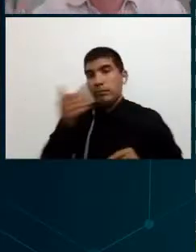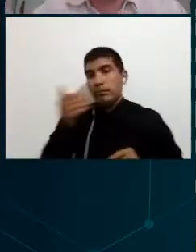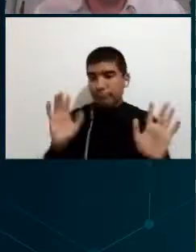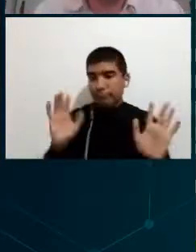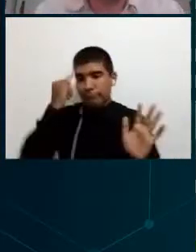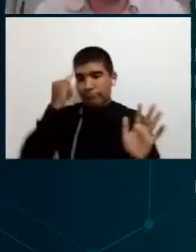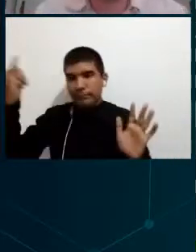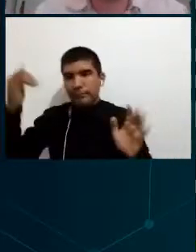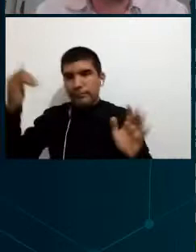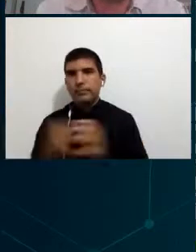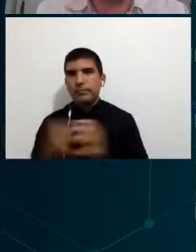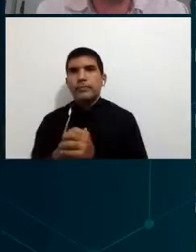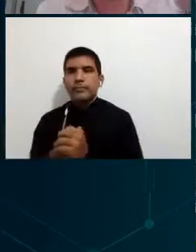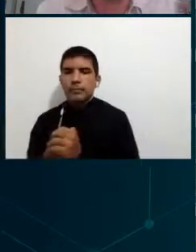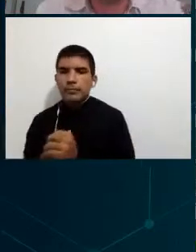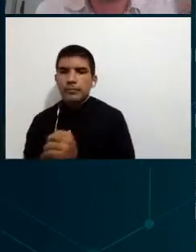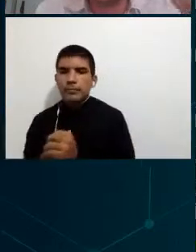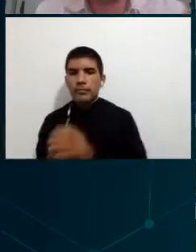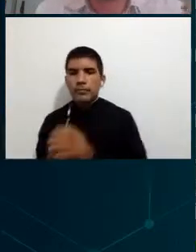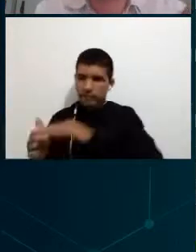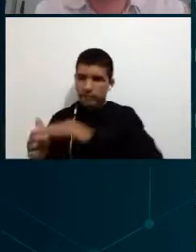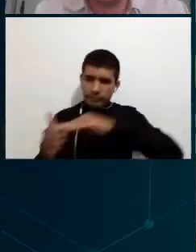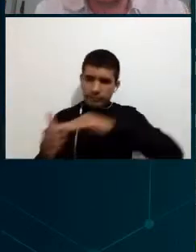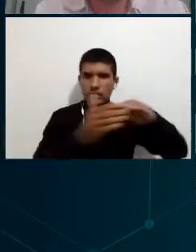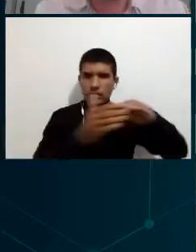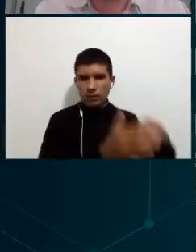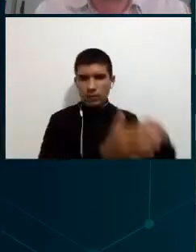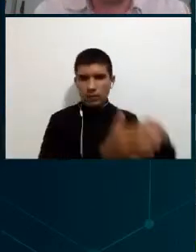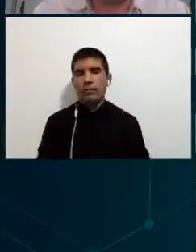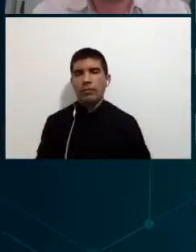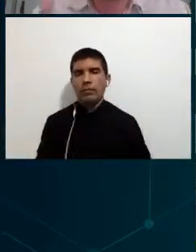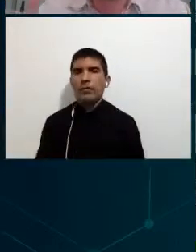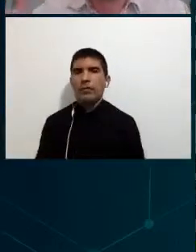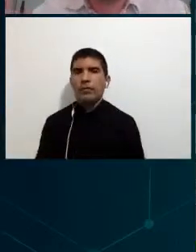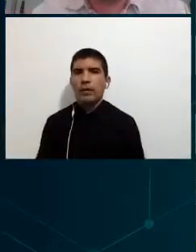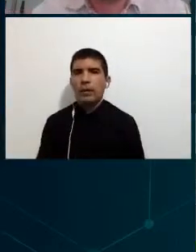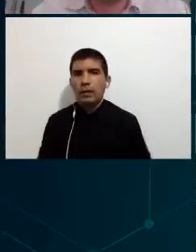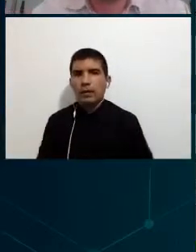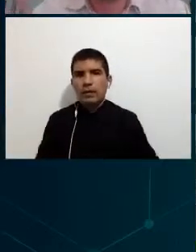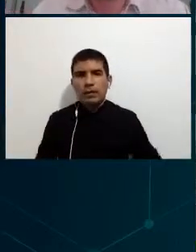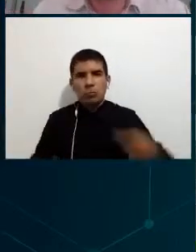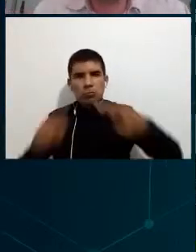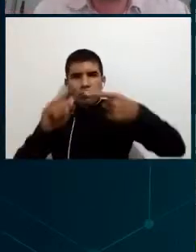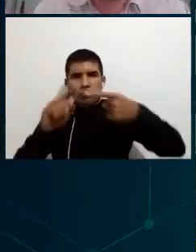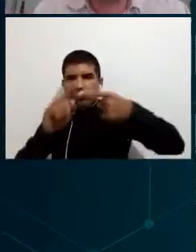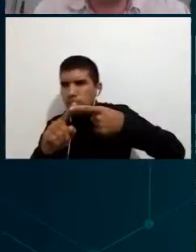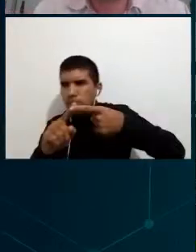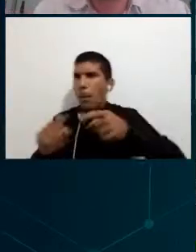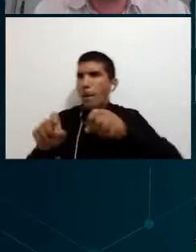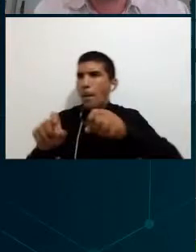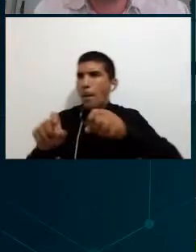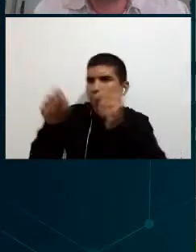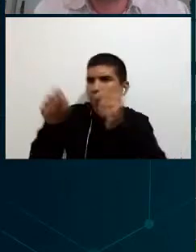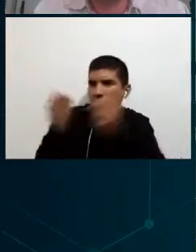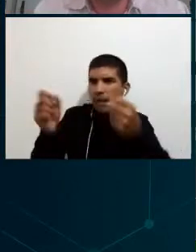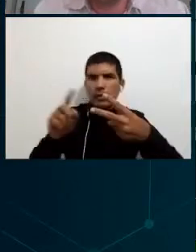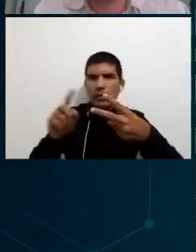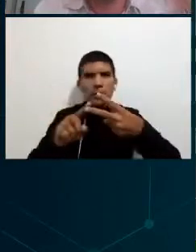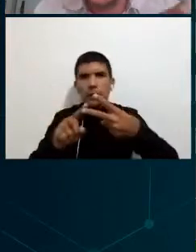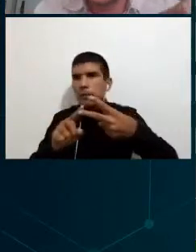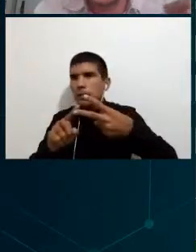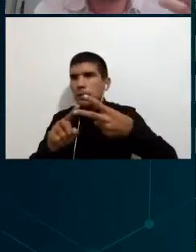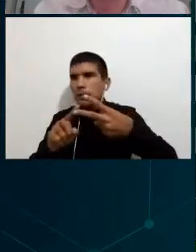línea y validar que tuviéramos condiciones de estabilidad bajo condiciones de carga normal y bajo condiciones de